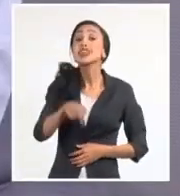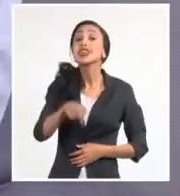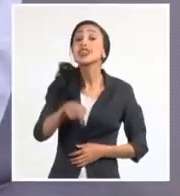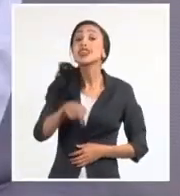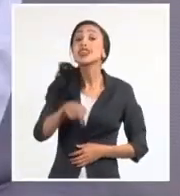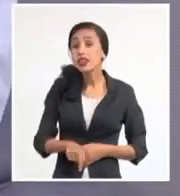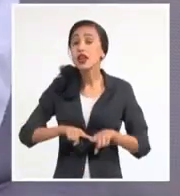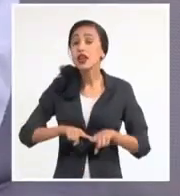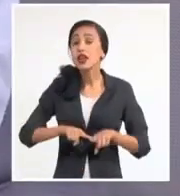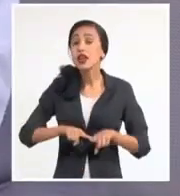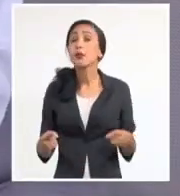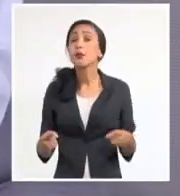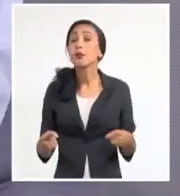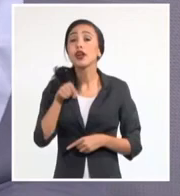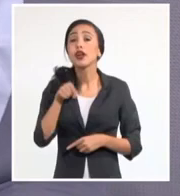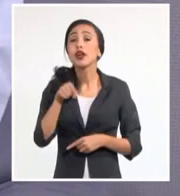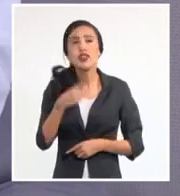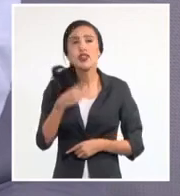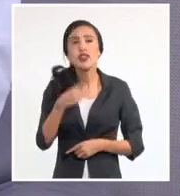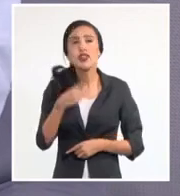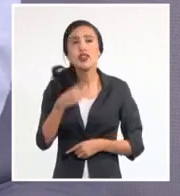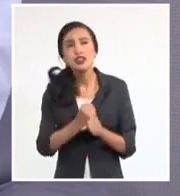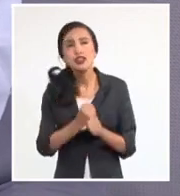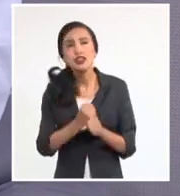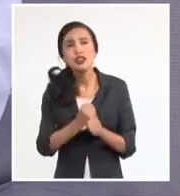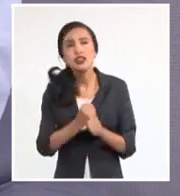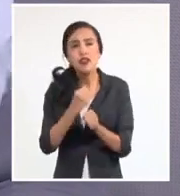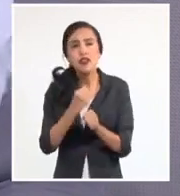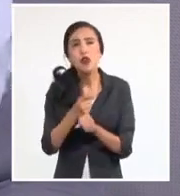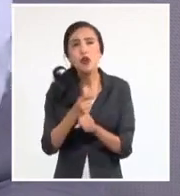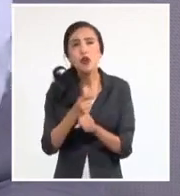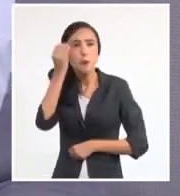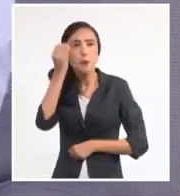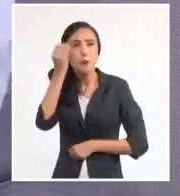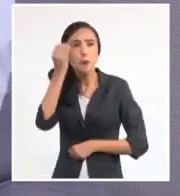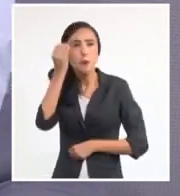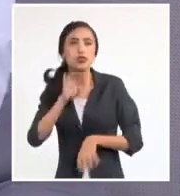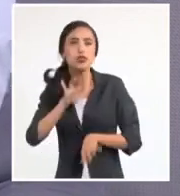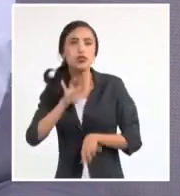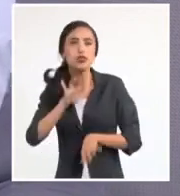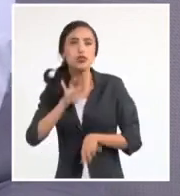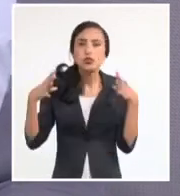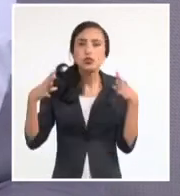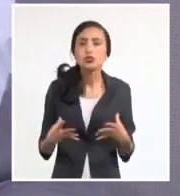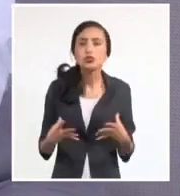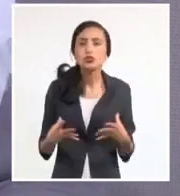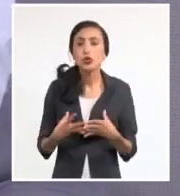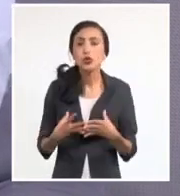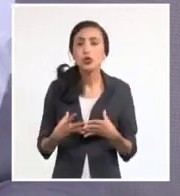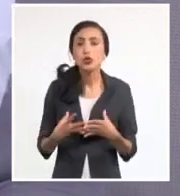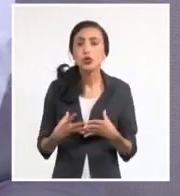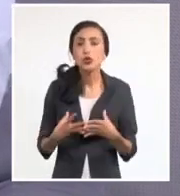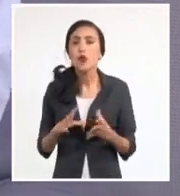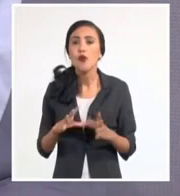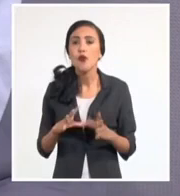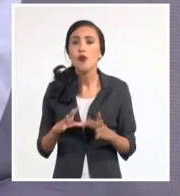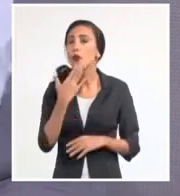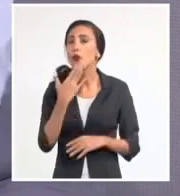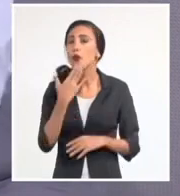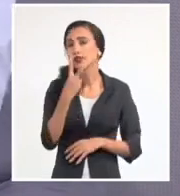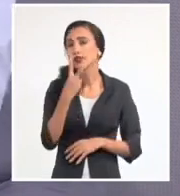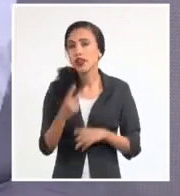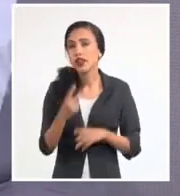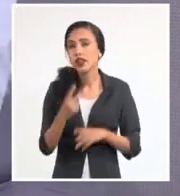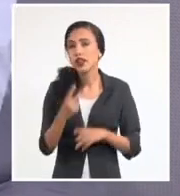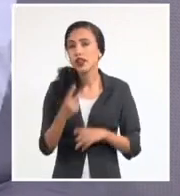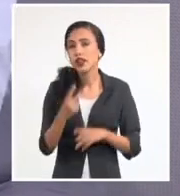es muy valioso su pensamiento, todo lo que nos deja para enfrentar la vida. Yo recuerdo hace